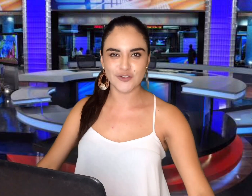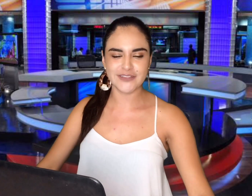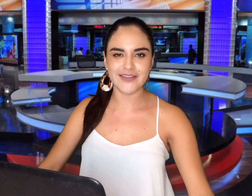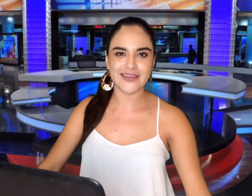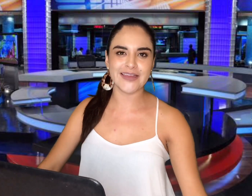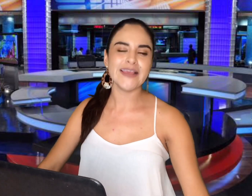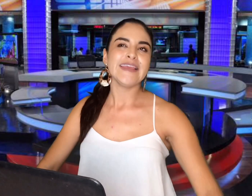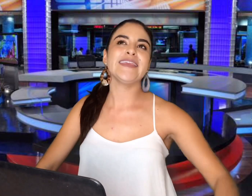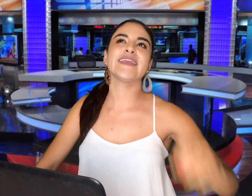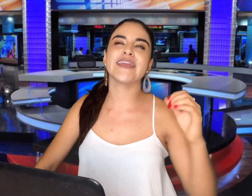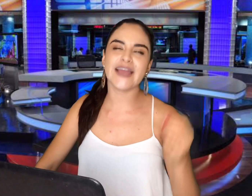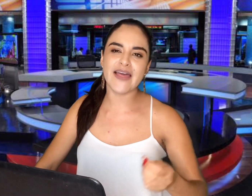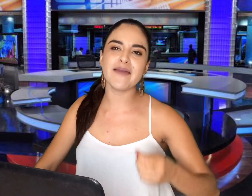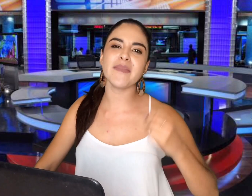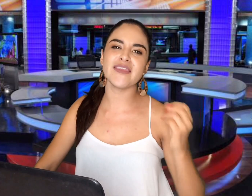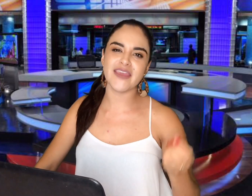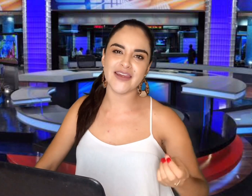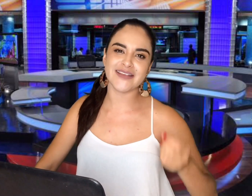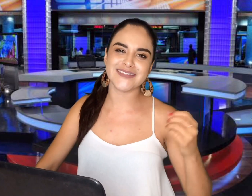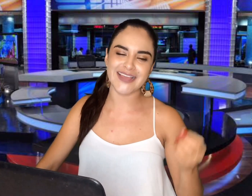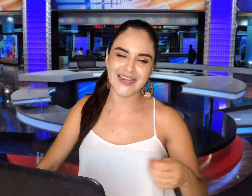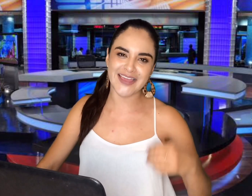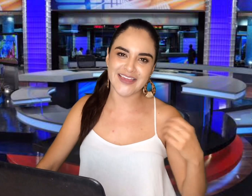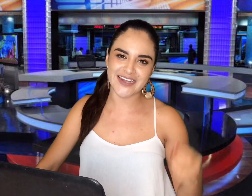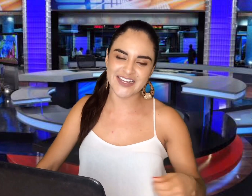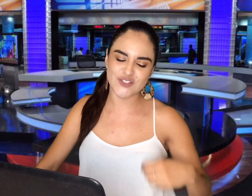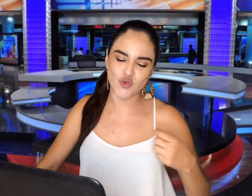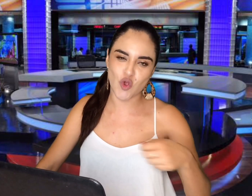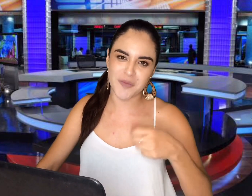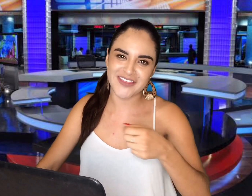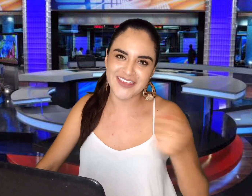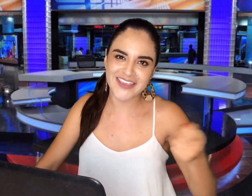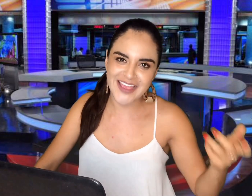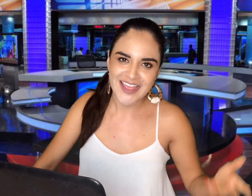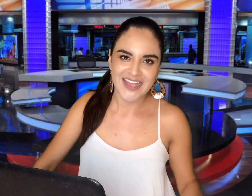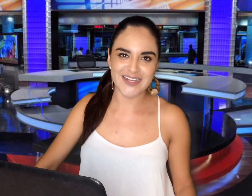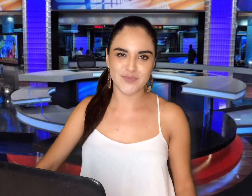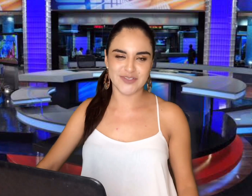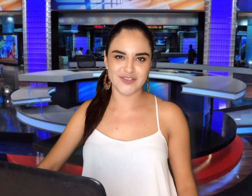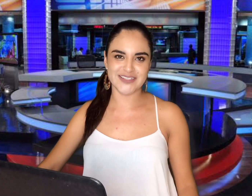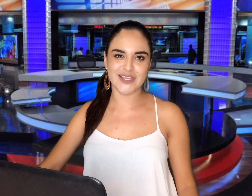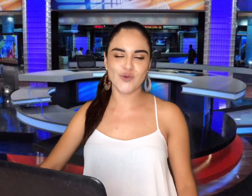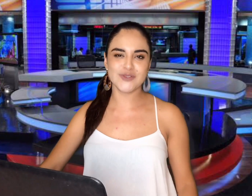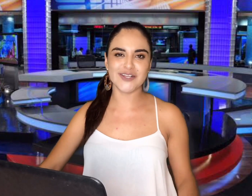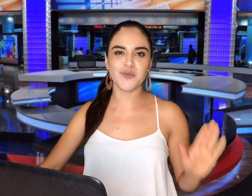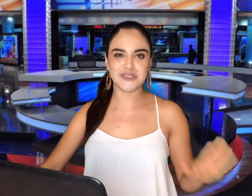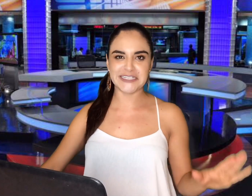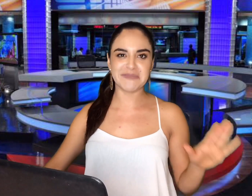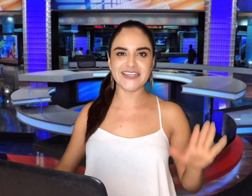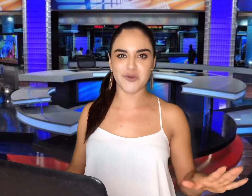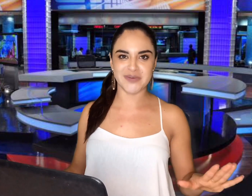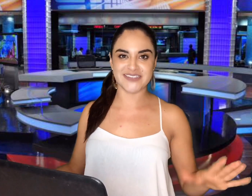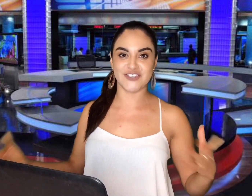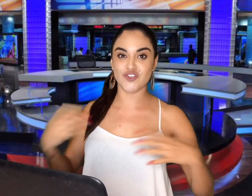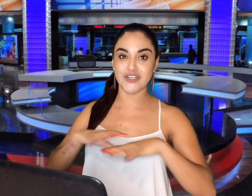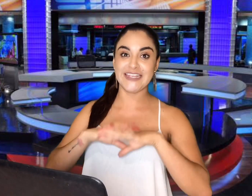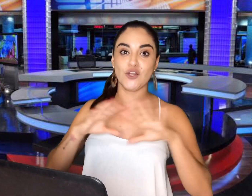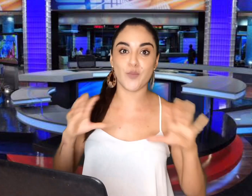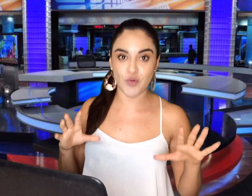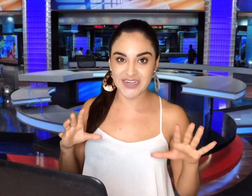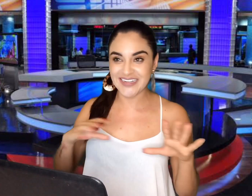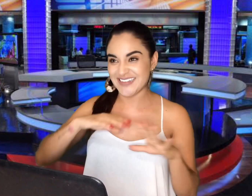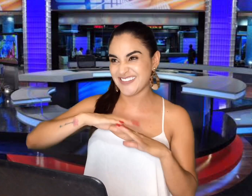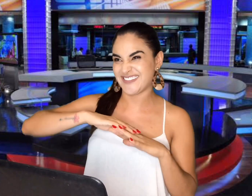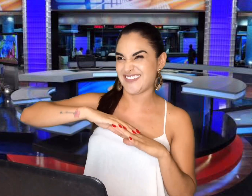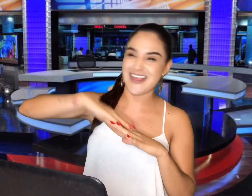traen en contra de él y que cada mañana sale a darle su comidilla a las personas que lo usan como tema de conversación y